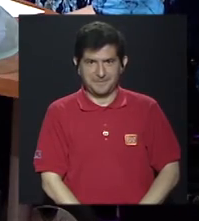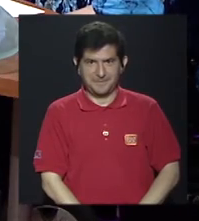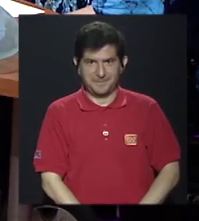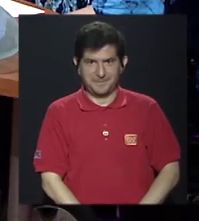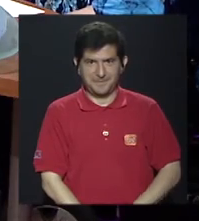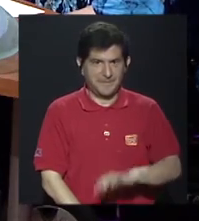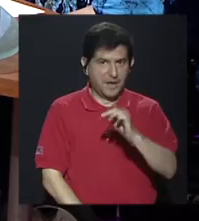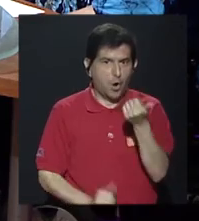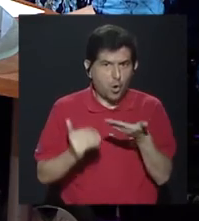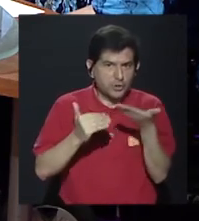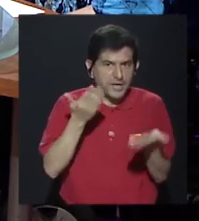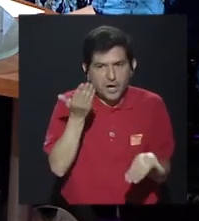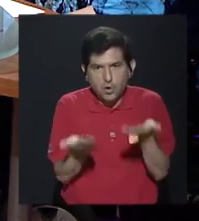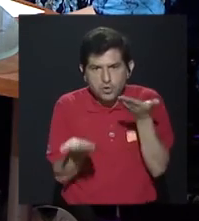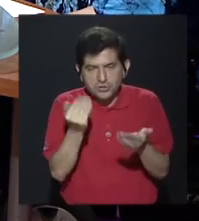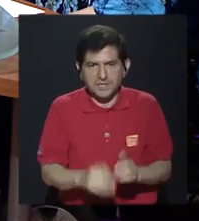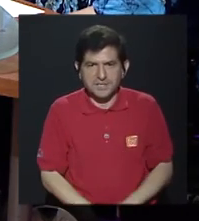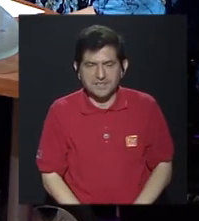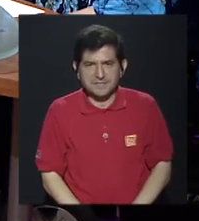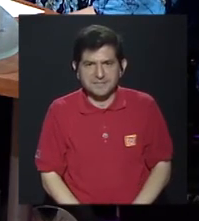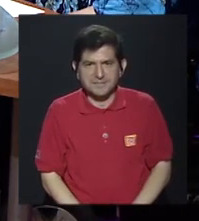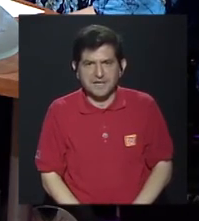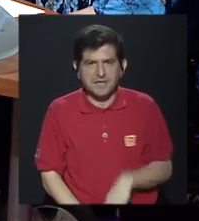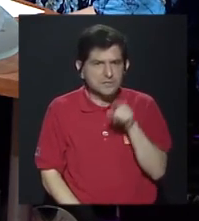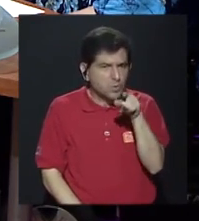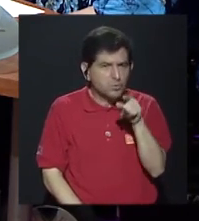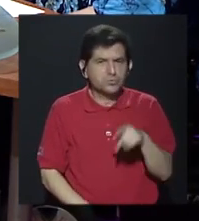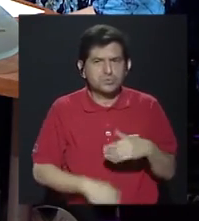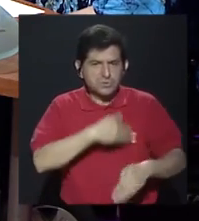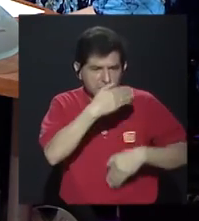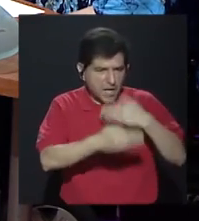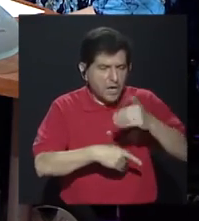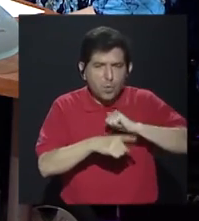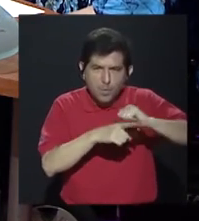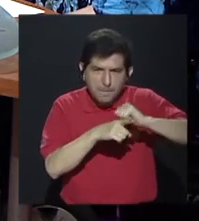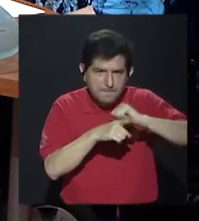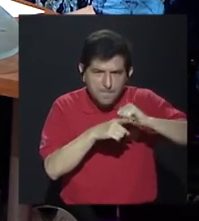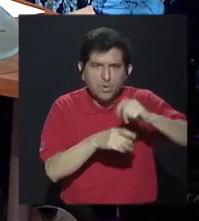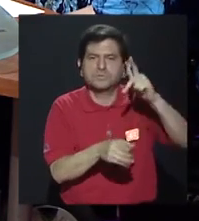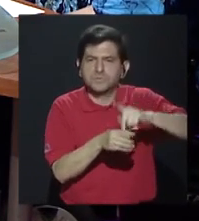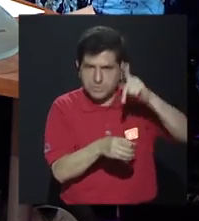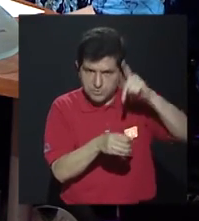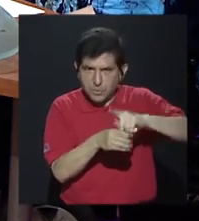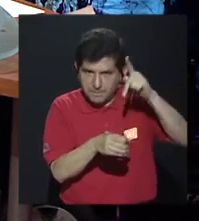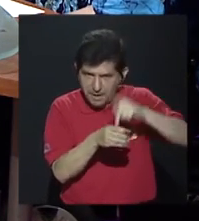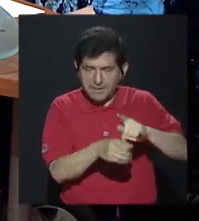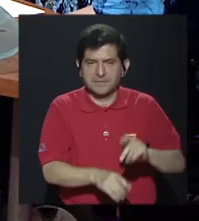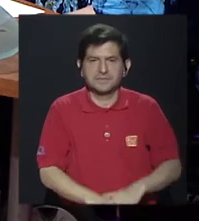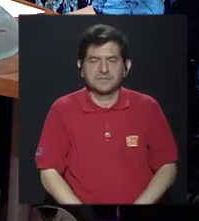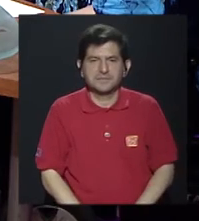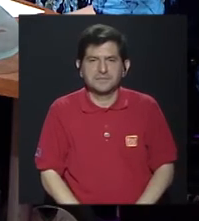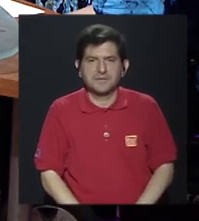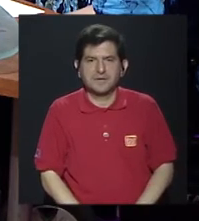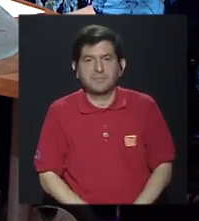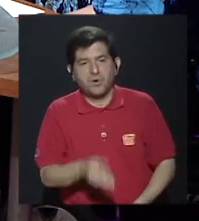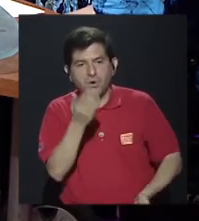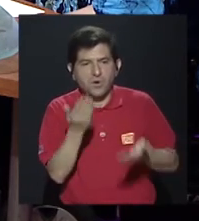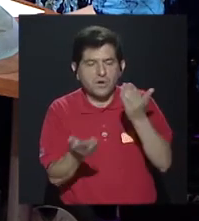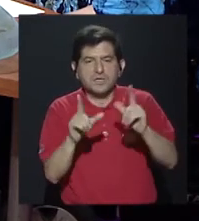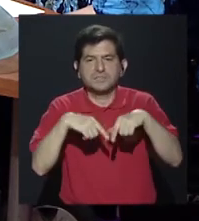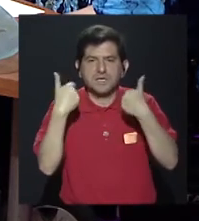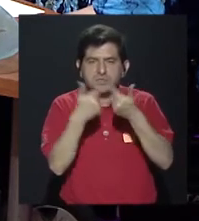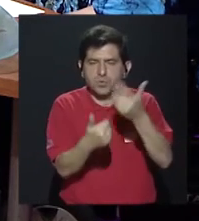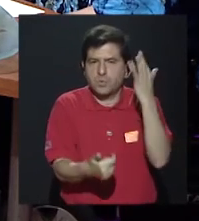¿Alguna otra cosa? Yo sé, Carla, que usted estuvo en un proceso de capacitación en el cual estaban un grupo de